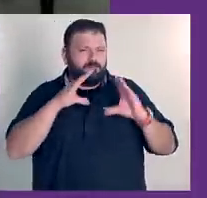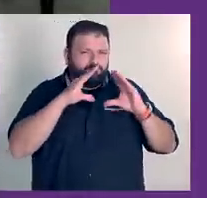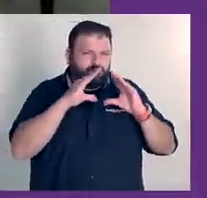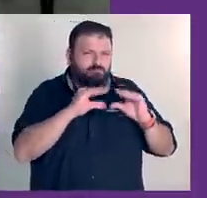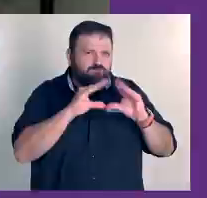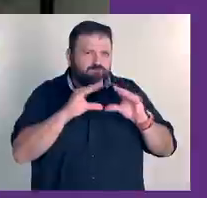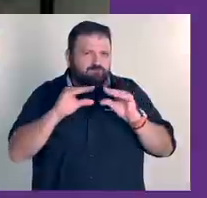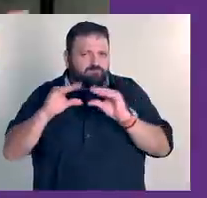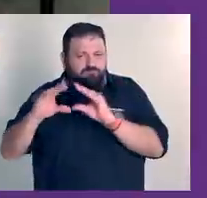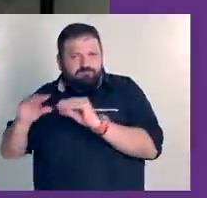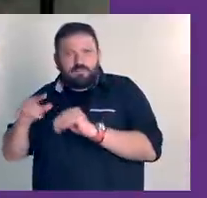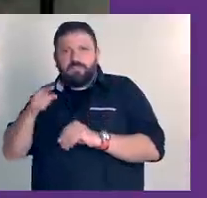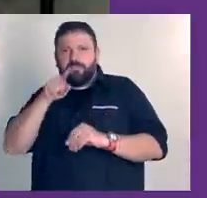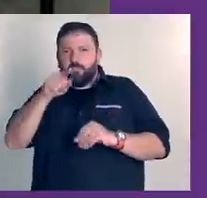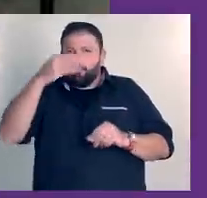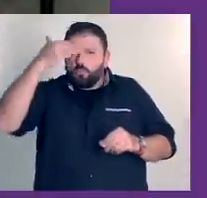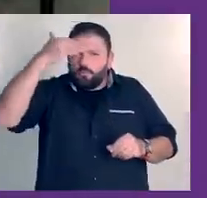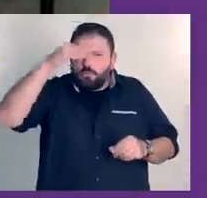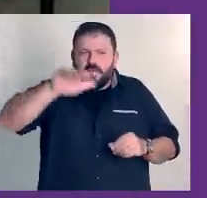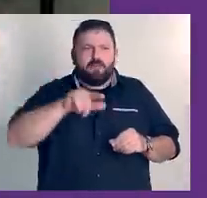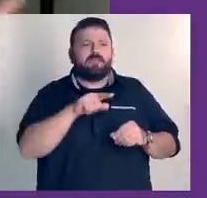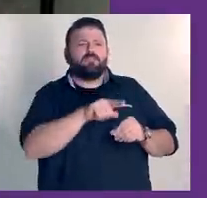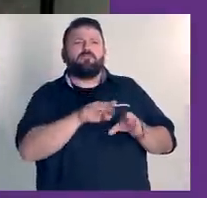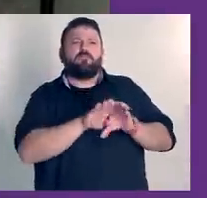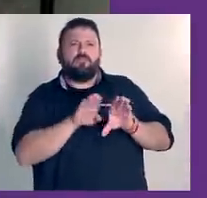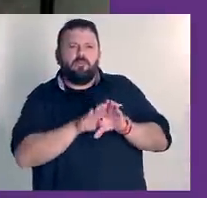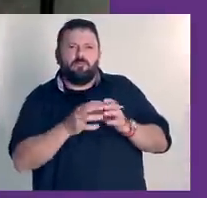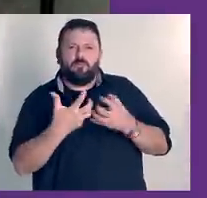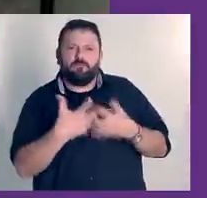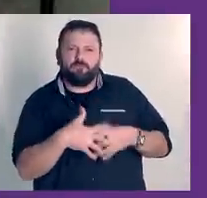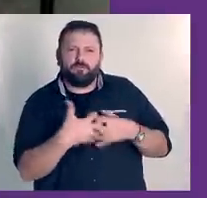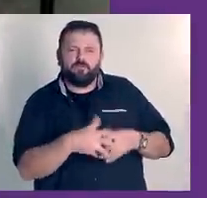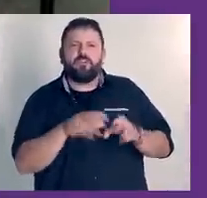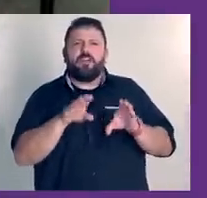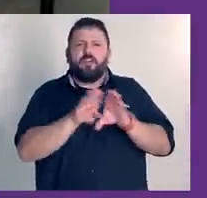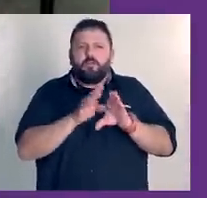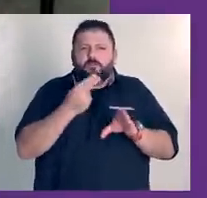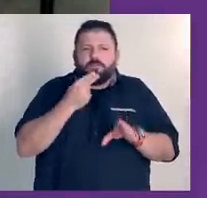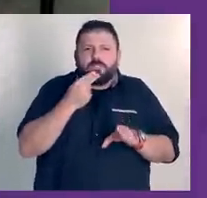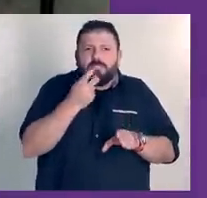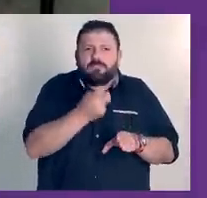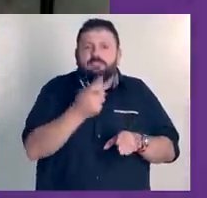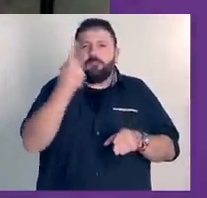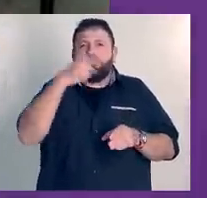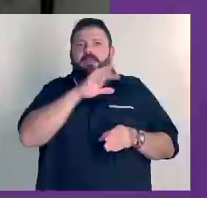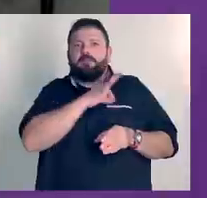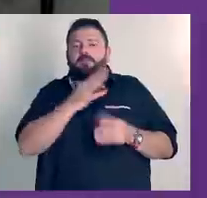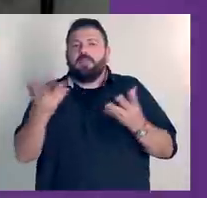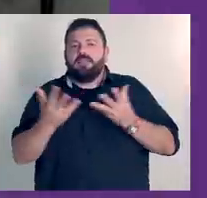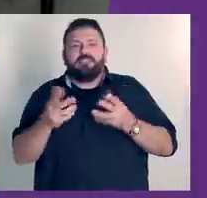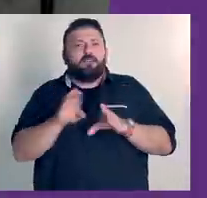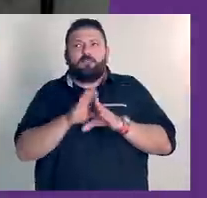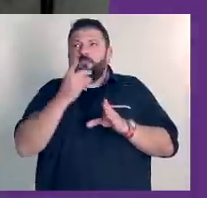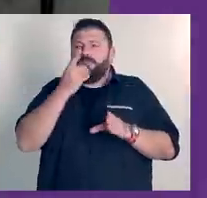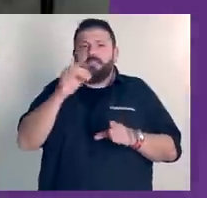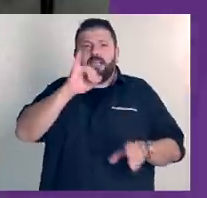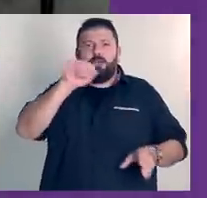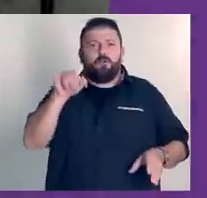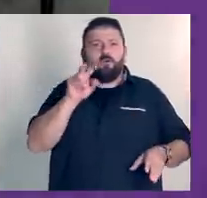sabes, qué hay, para qué sirve, cómo funciona, cómo hacer un prepedido. Y como decía mi querido Jorge Vergara,